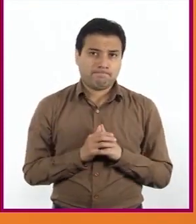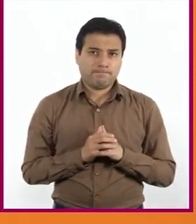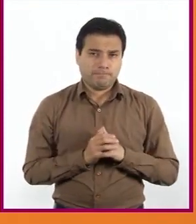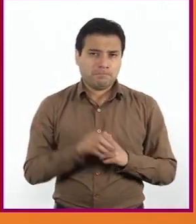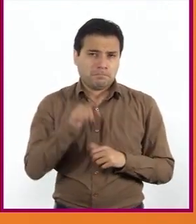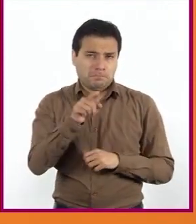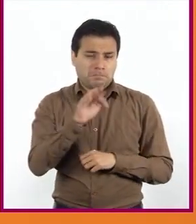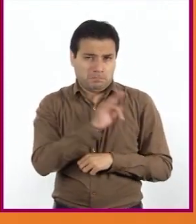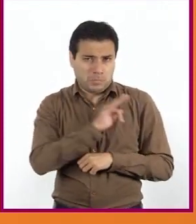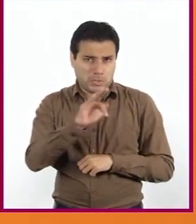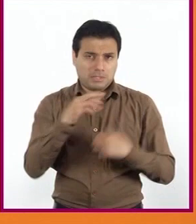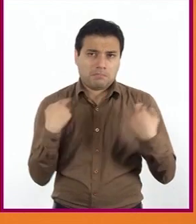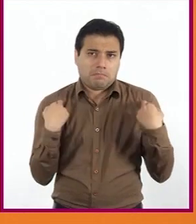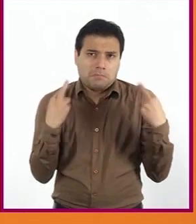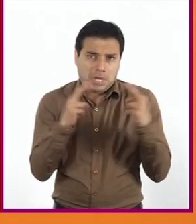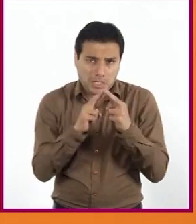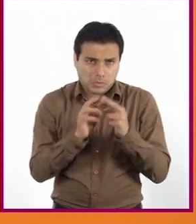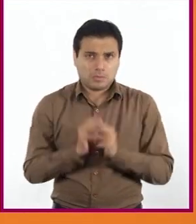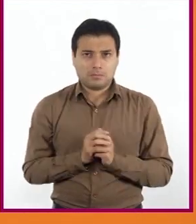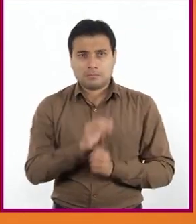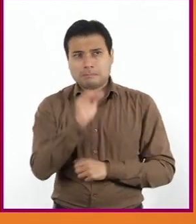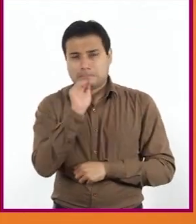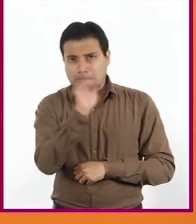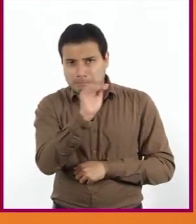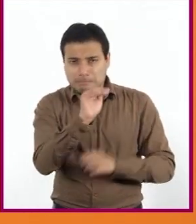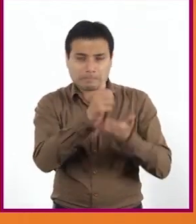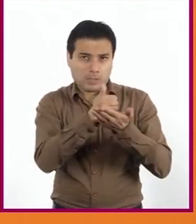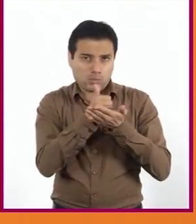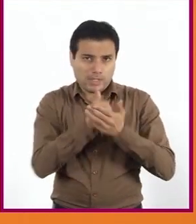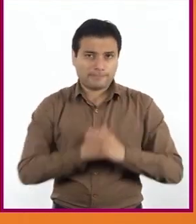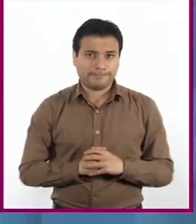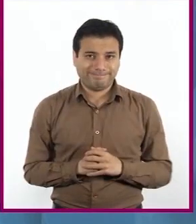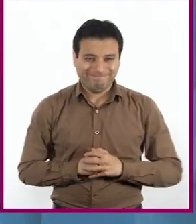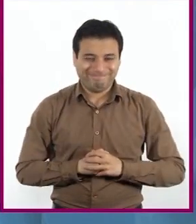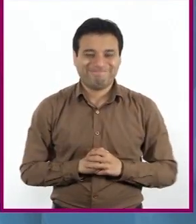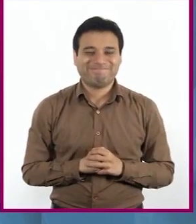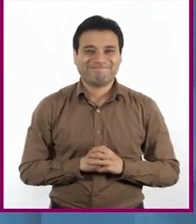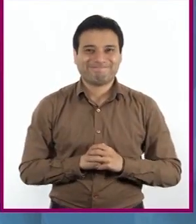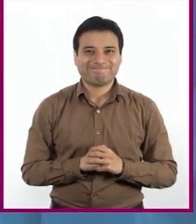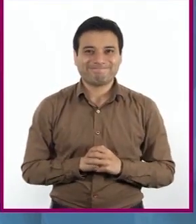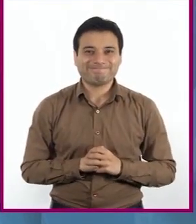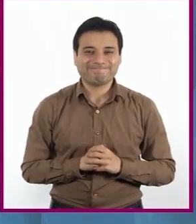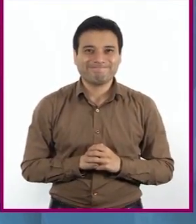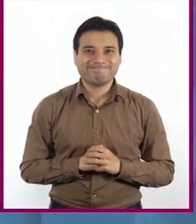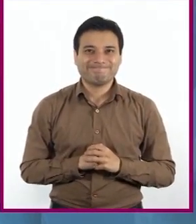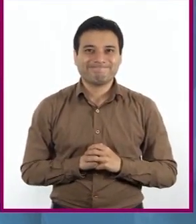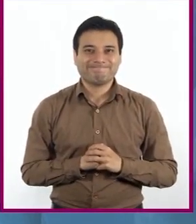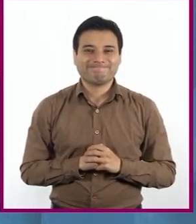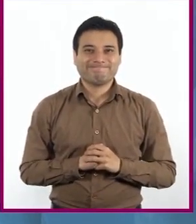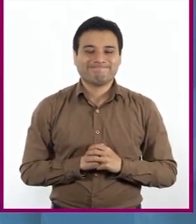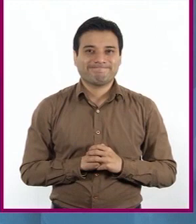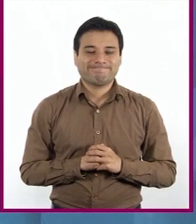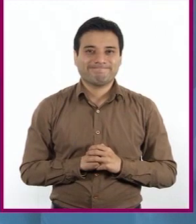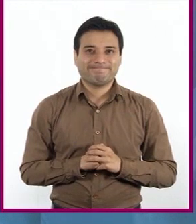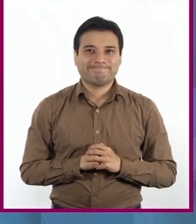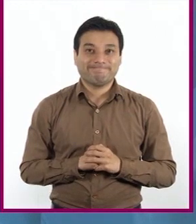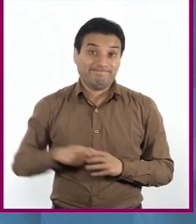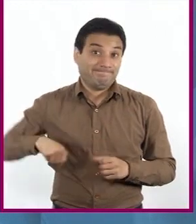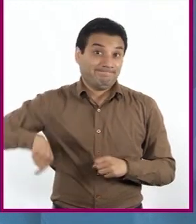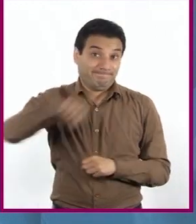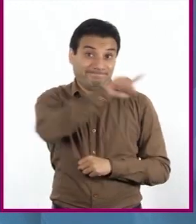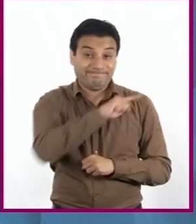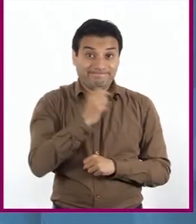recurrir a su maestra o maestro para que les ayuden a resolverlas. A nosotras nos importa mucho que